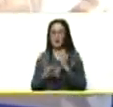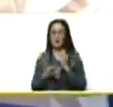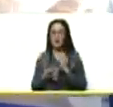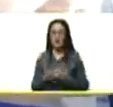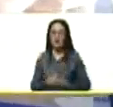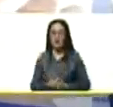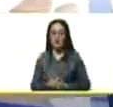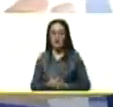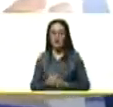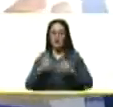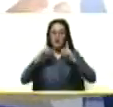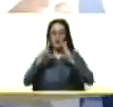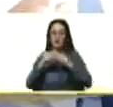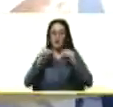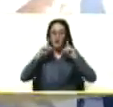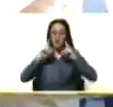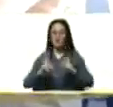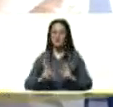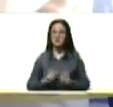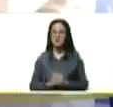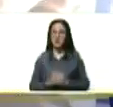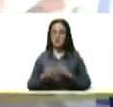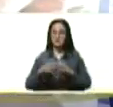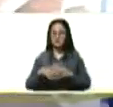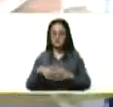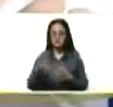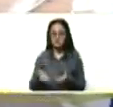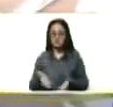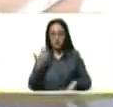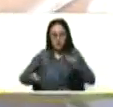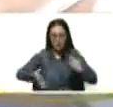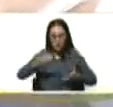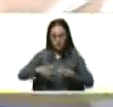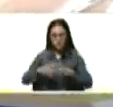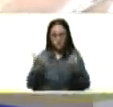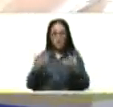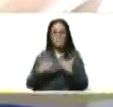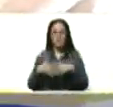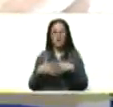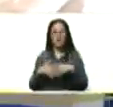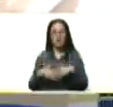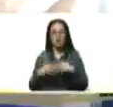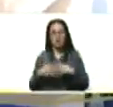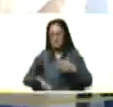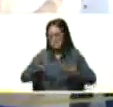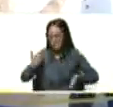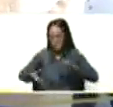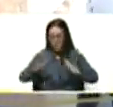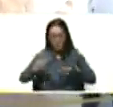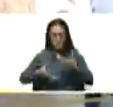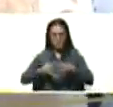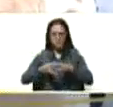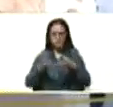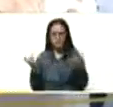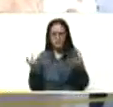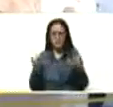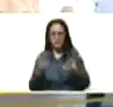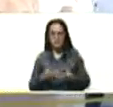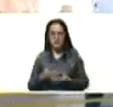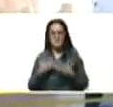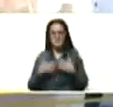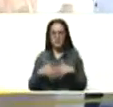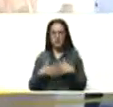Nuestros profesionales desarman completo el motor, el buggy. Desarman completo el buggy. Y